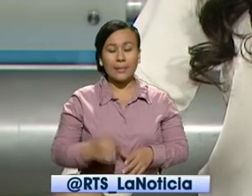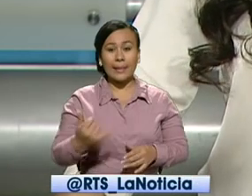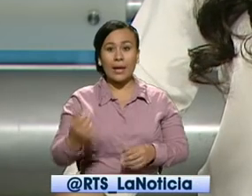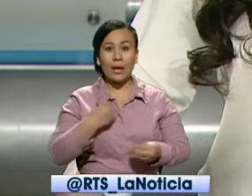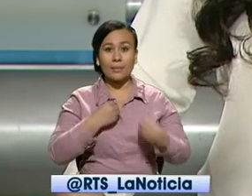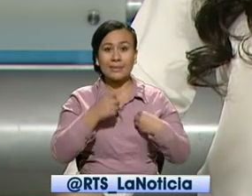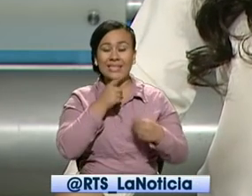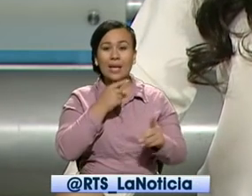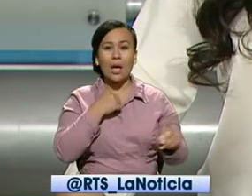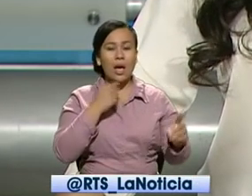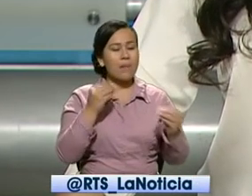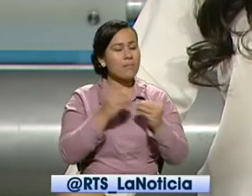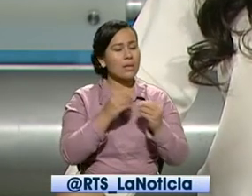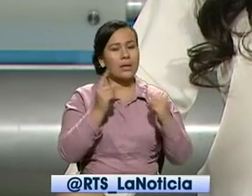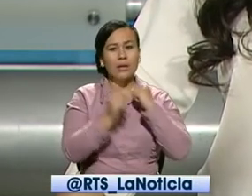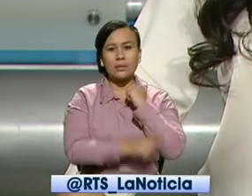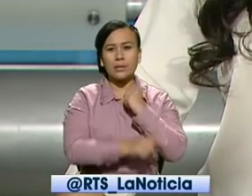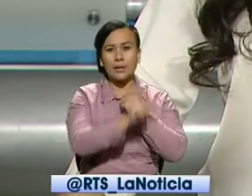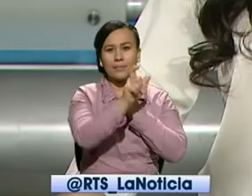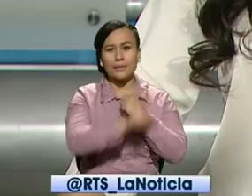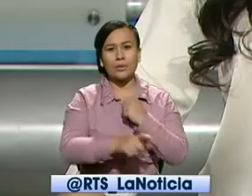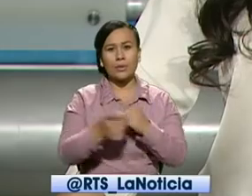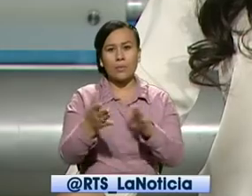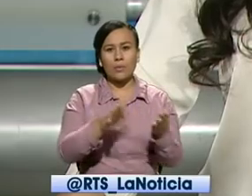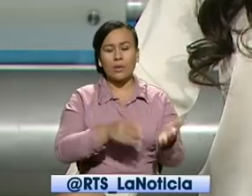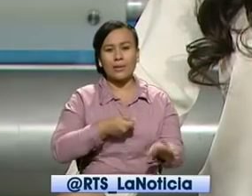el responsable de la muerte del taxista.